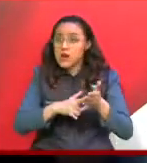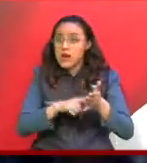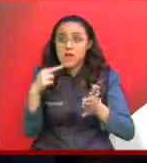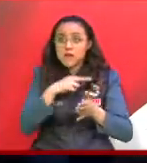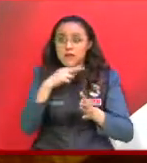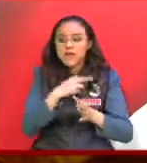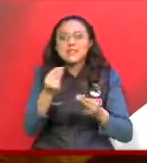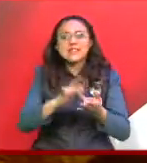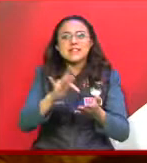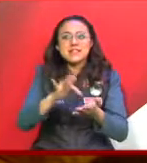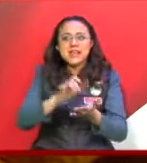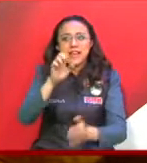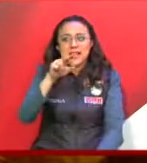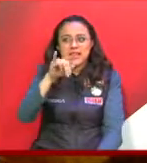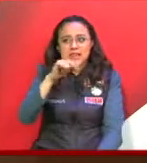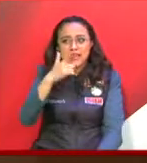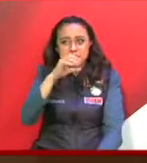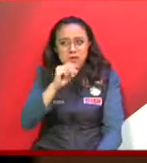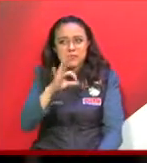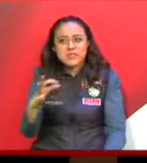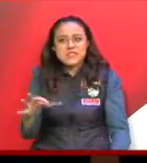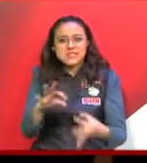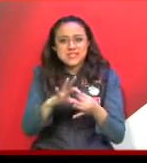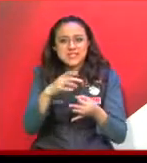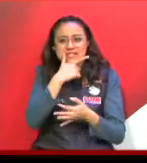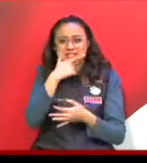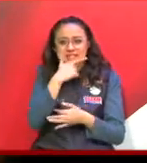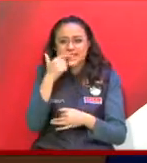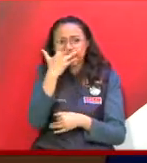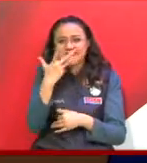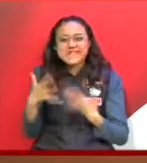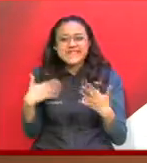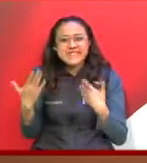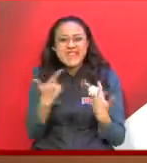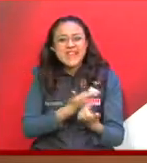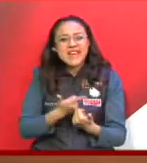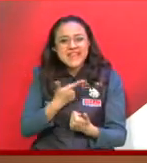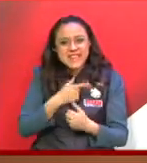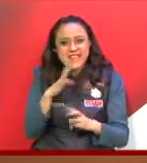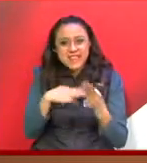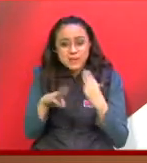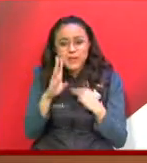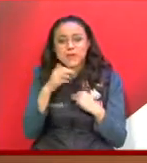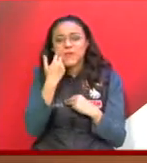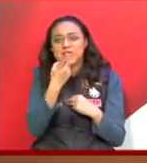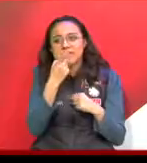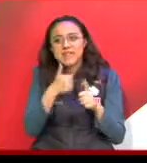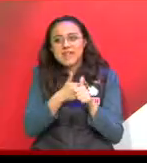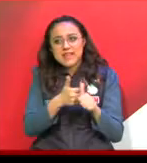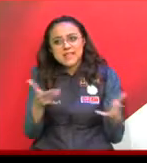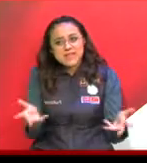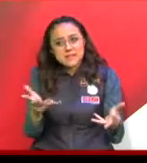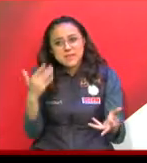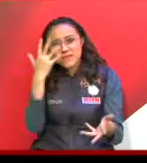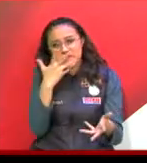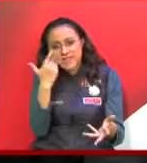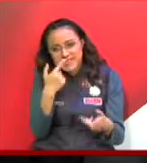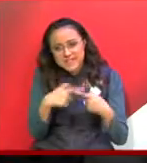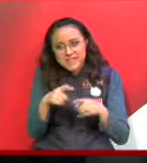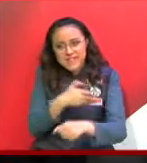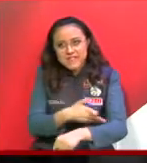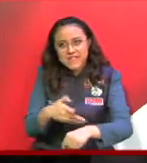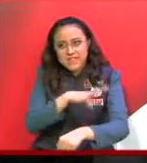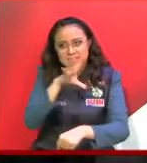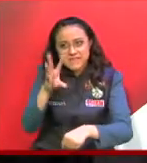Enigma Rooms por su participación en el suburbio londinense más divertido del mundo y por fomentar actividades divertidas en